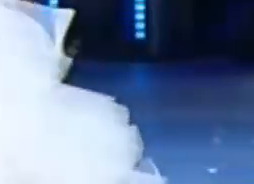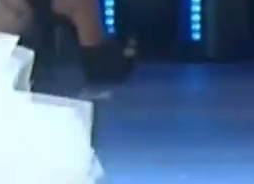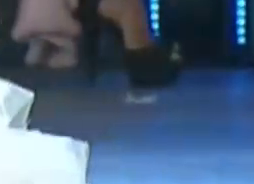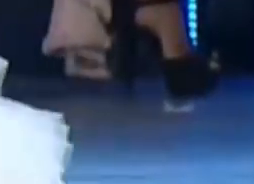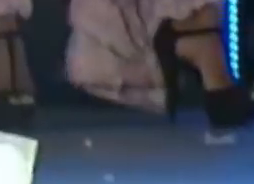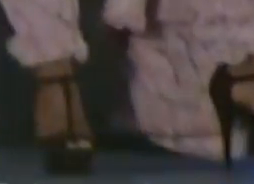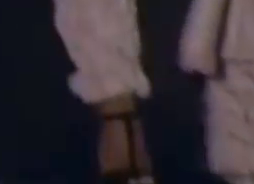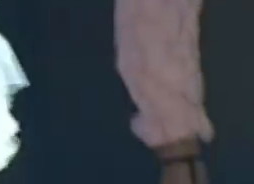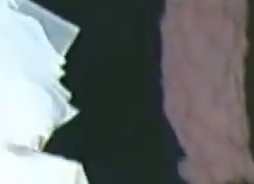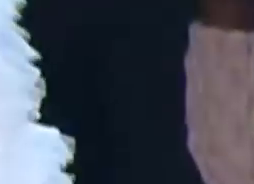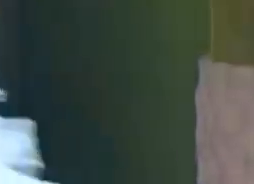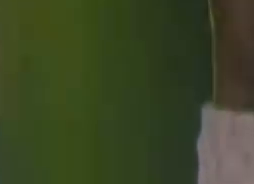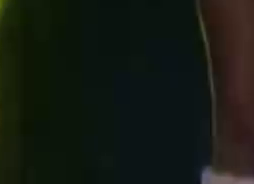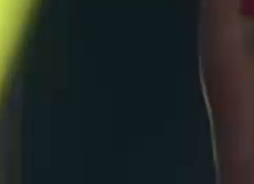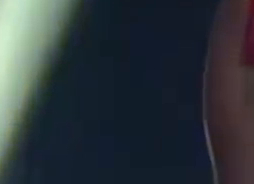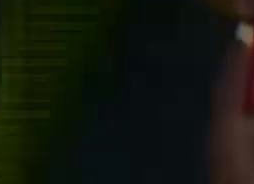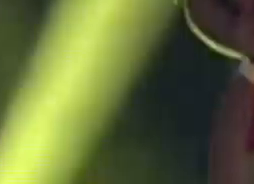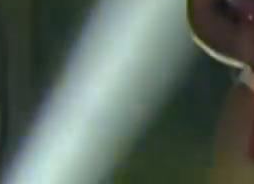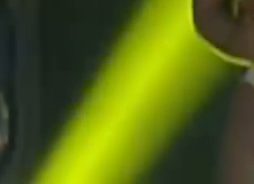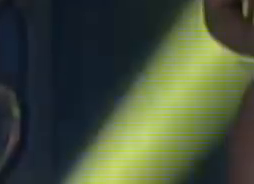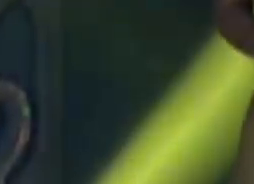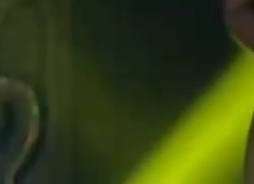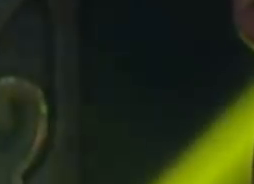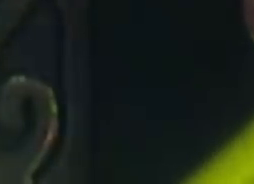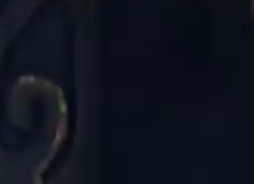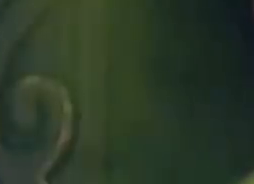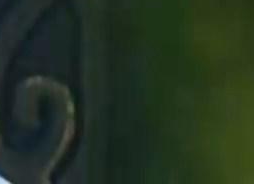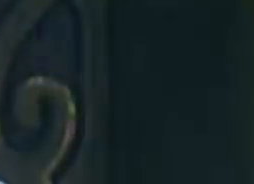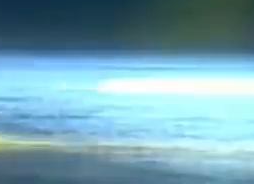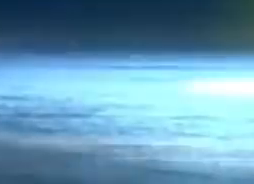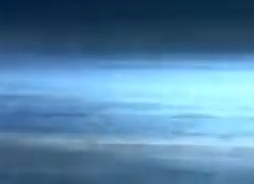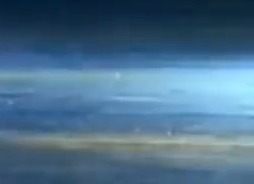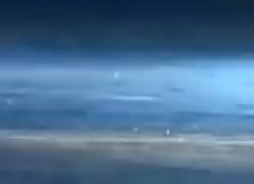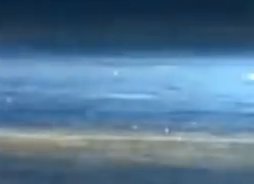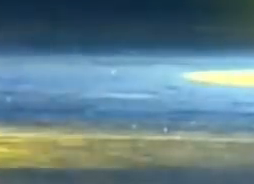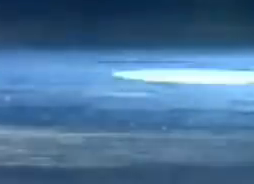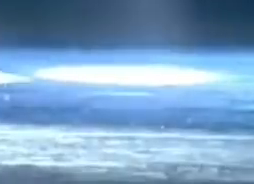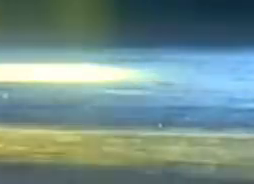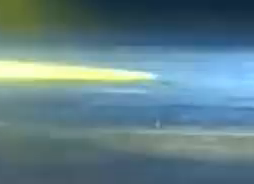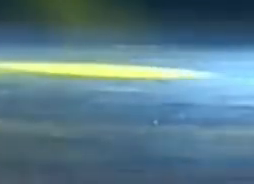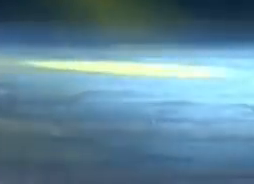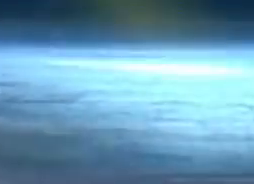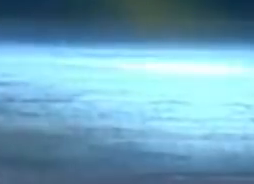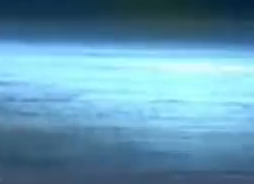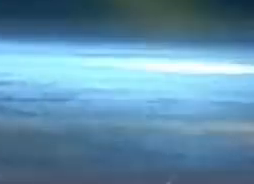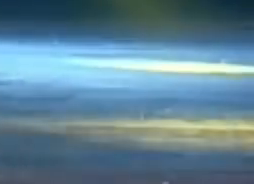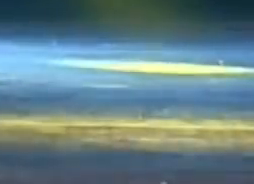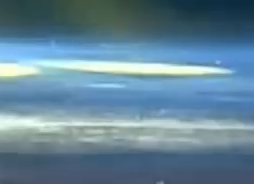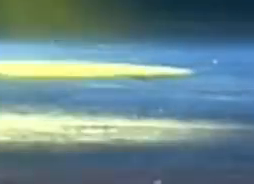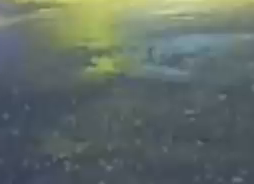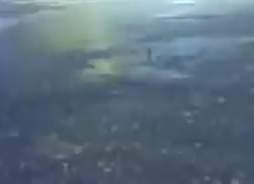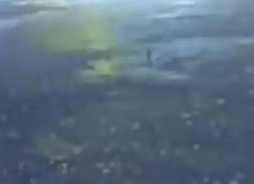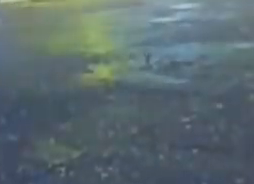mom you'll be out too late. Oh yeah. Step three. Pull up your bumper, cock up your waist. Oh yeah. Step four.